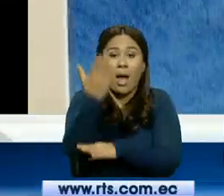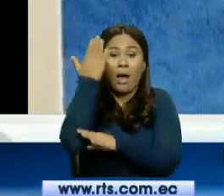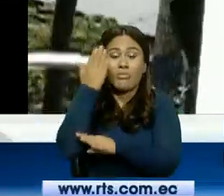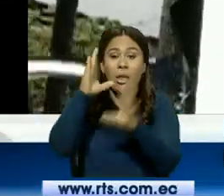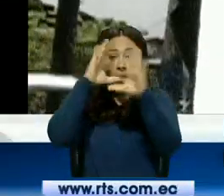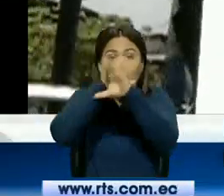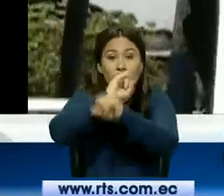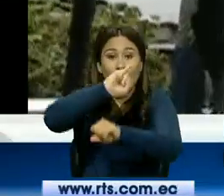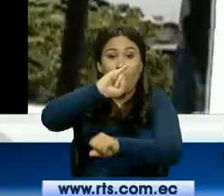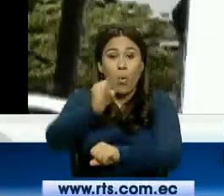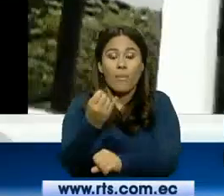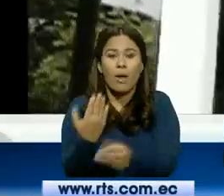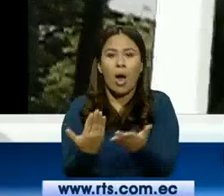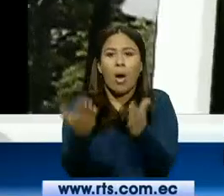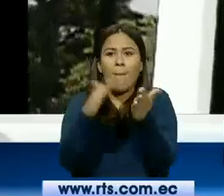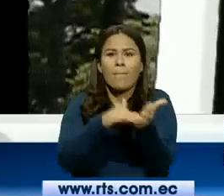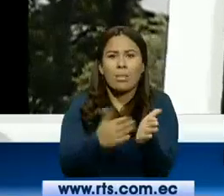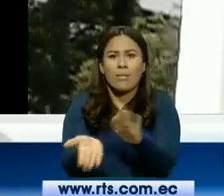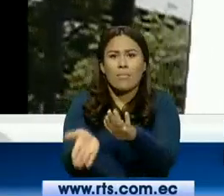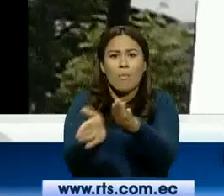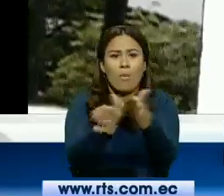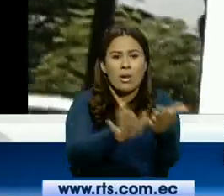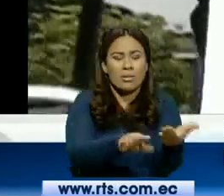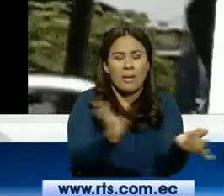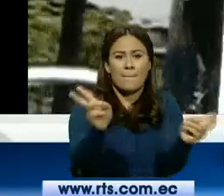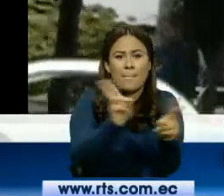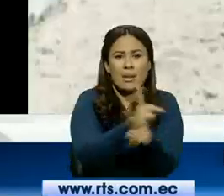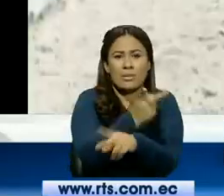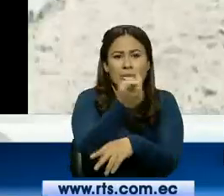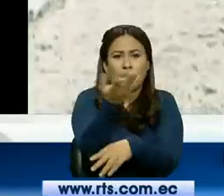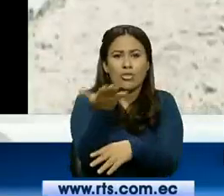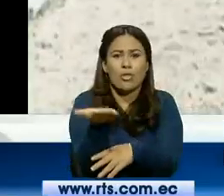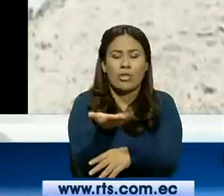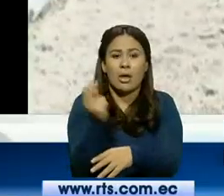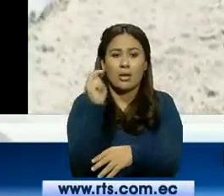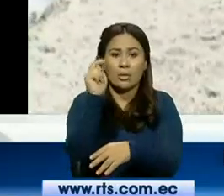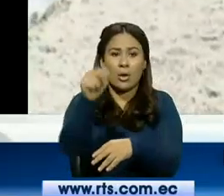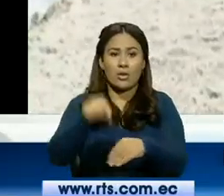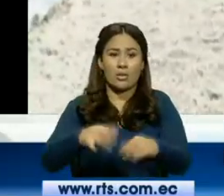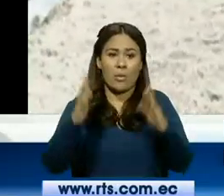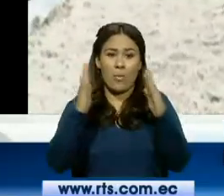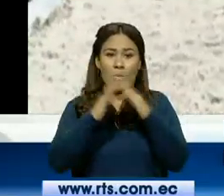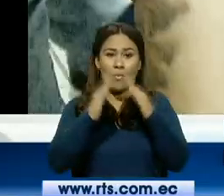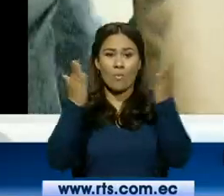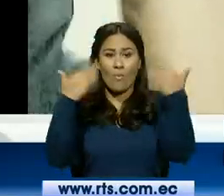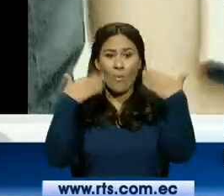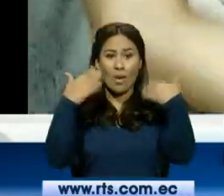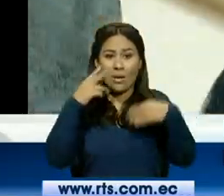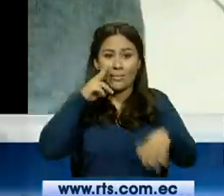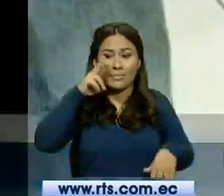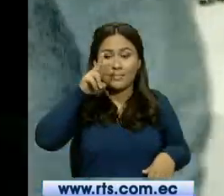jueves, con una nueva muerte violenta registrada en el norte de la urbe porteña, informó Charlie Pizarro.